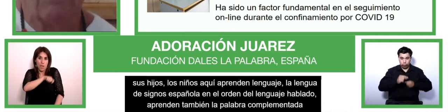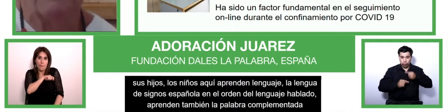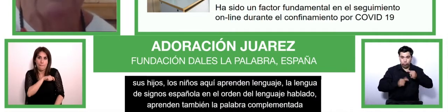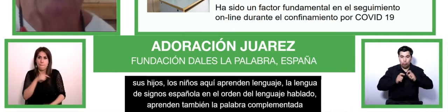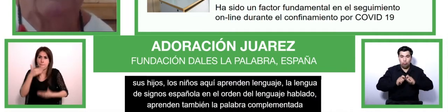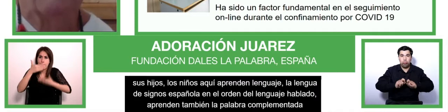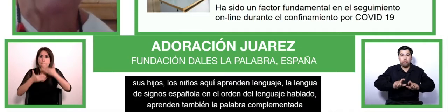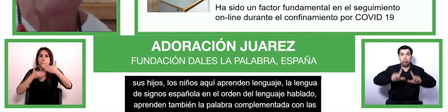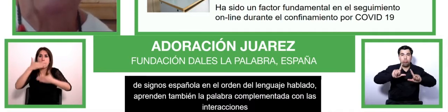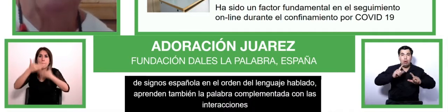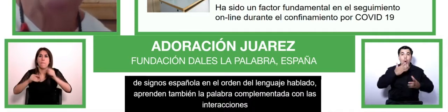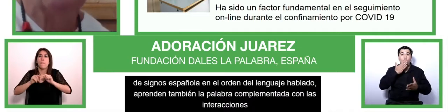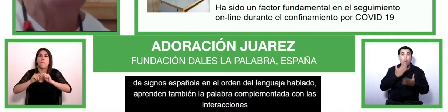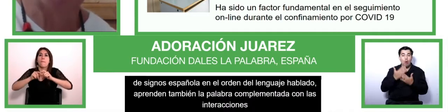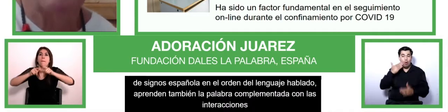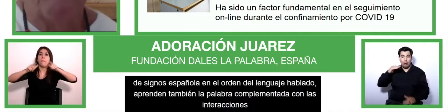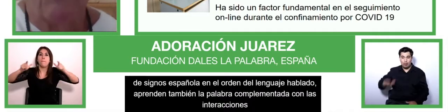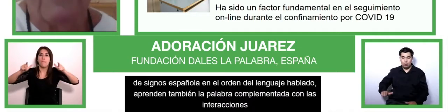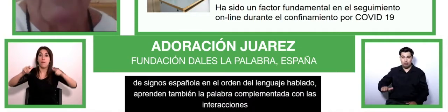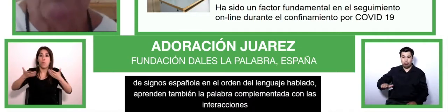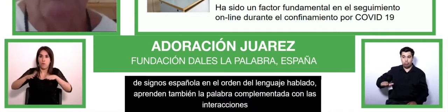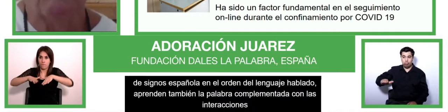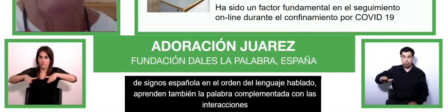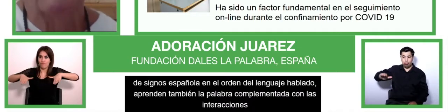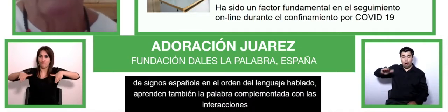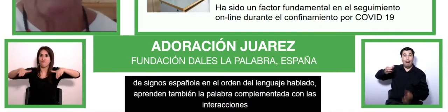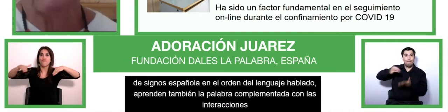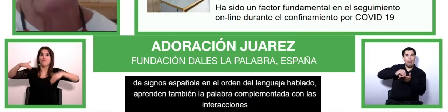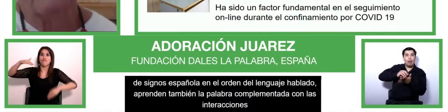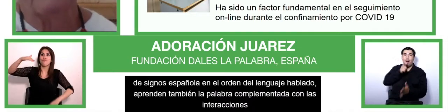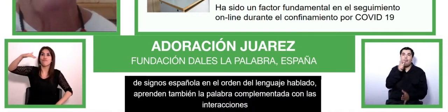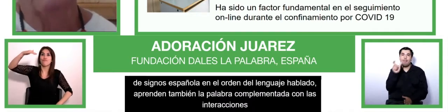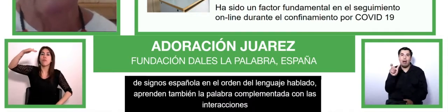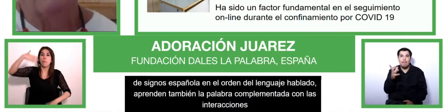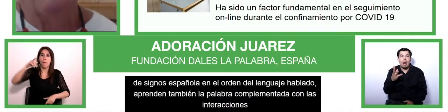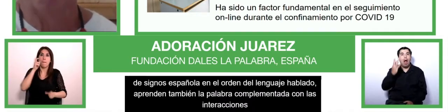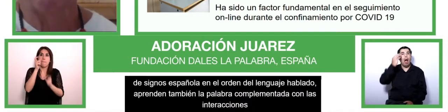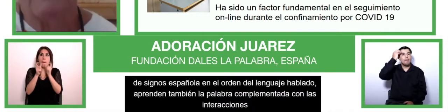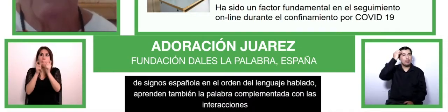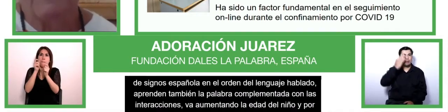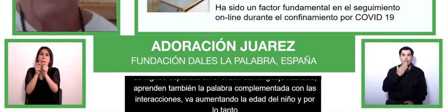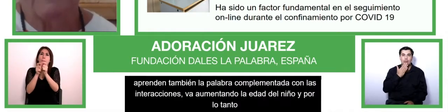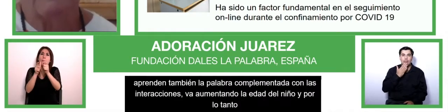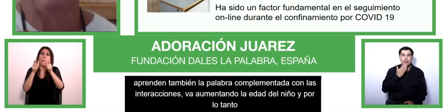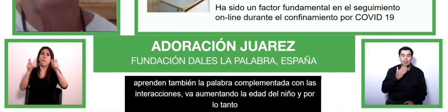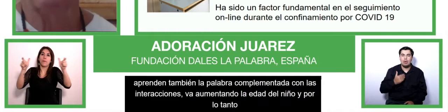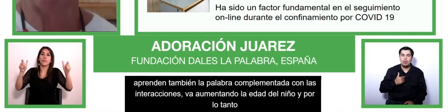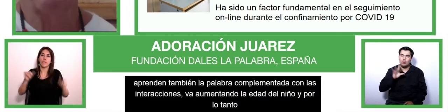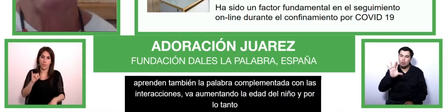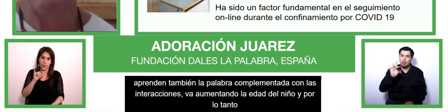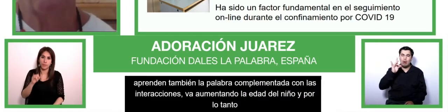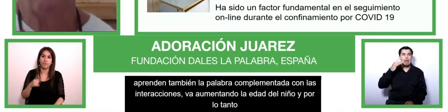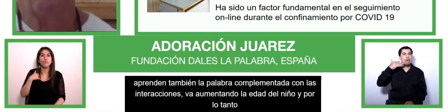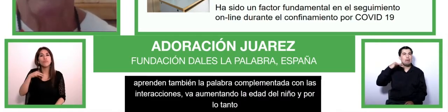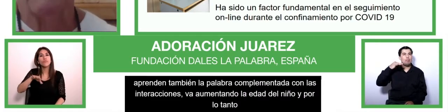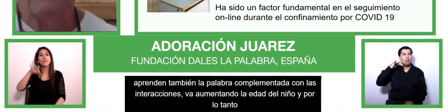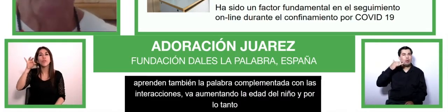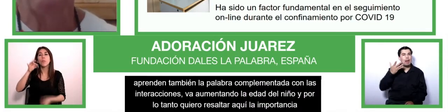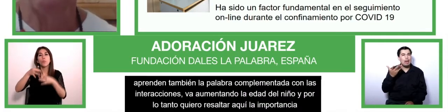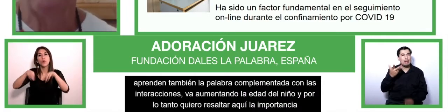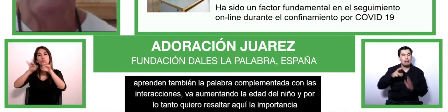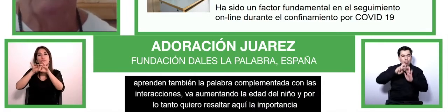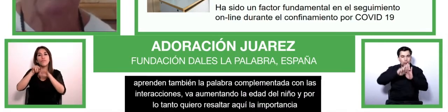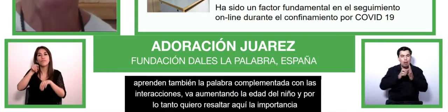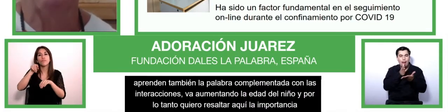va aumentando la edad del niño. Y por lo tanto, quiero resaltar aquí la importancia que ha tenido este planteamiento con arreglo a lo